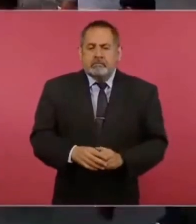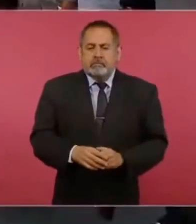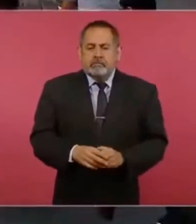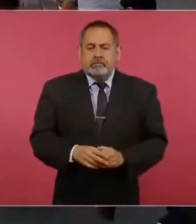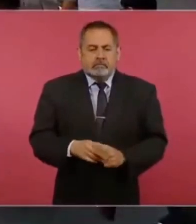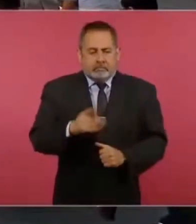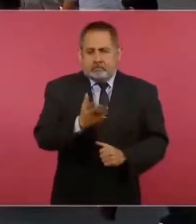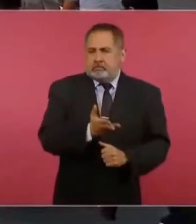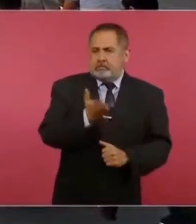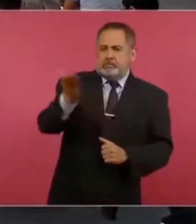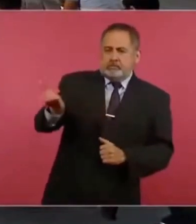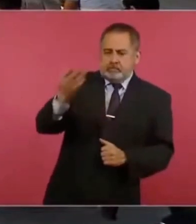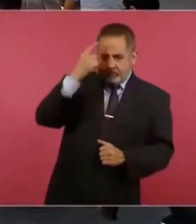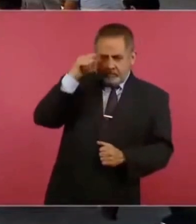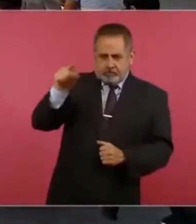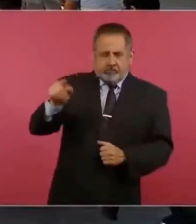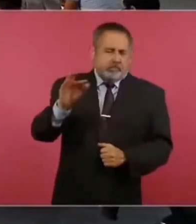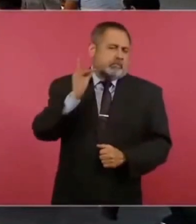lo pide a la Fiscalía,